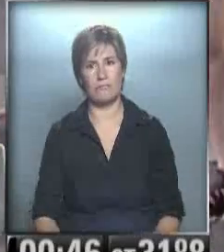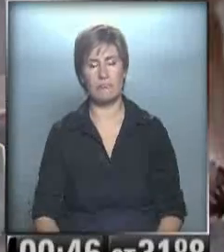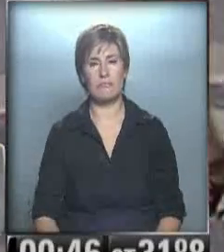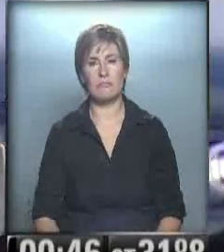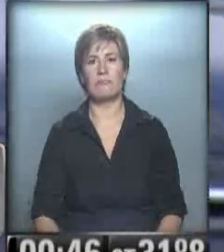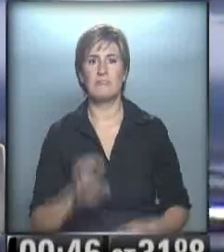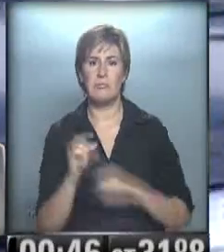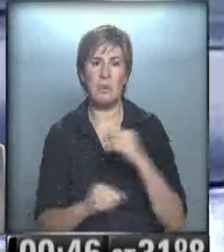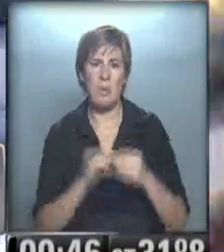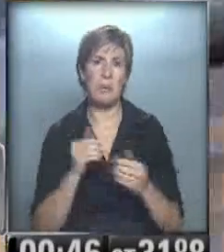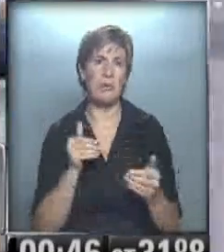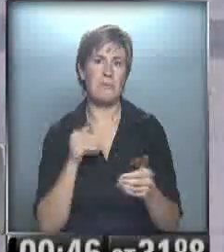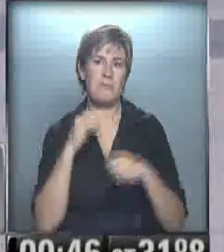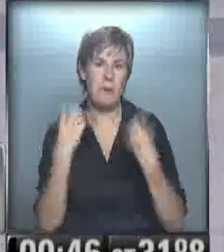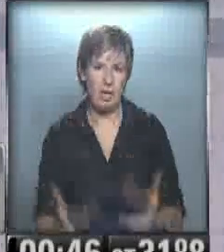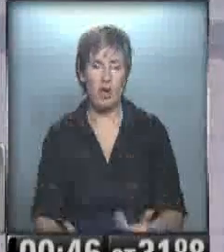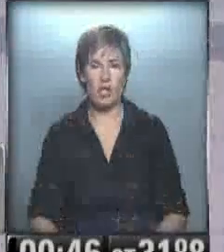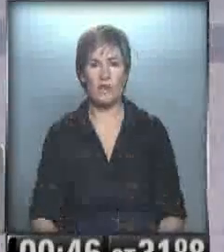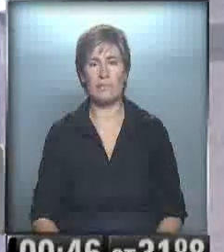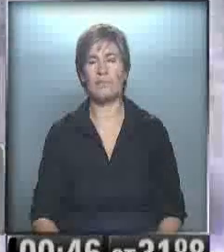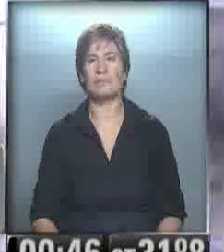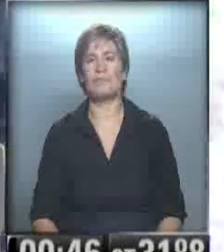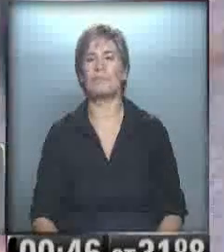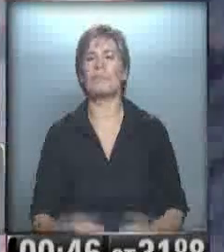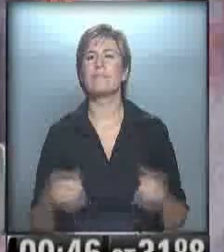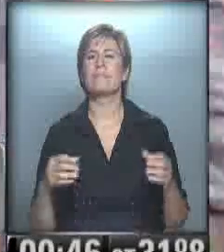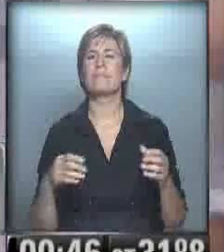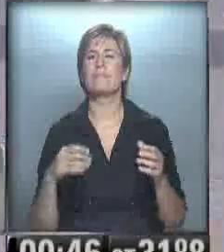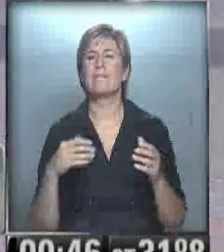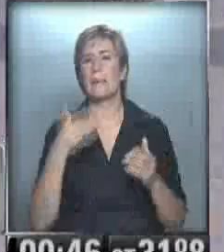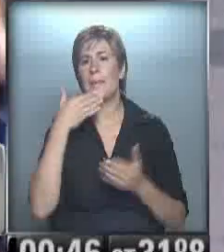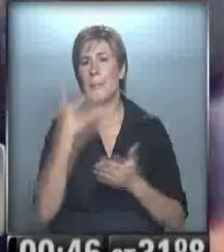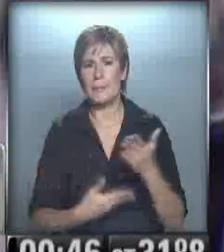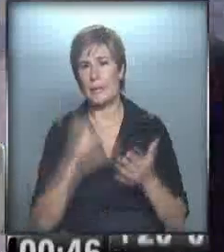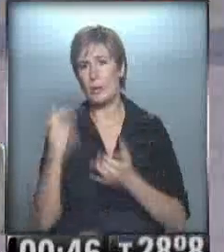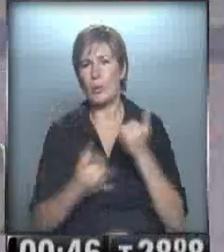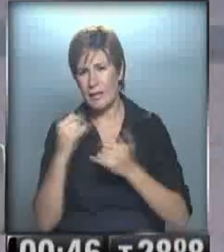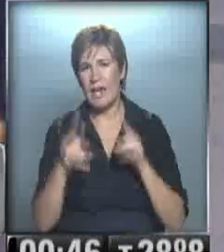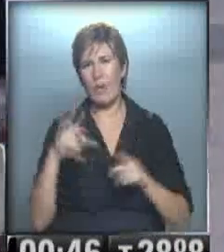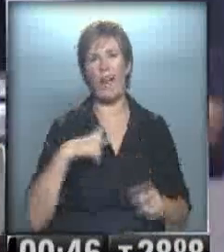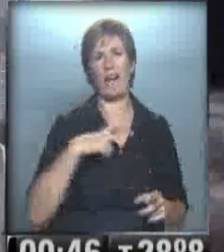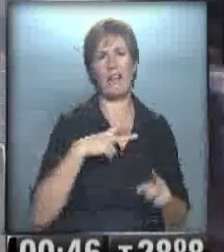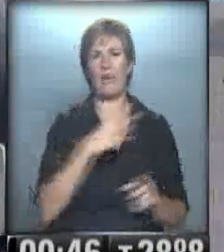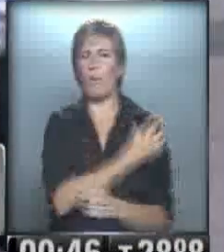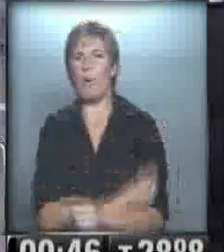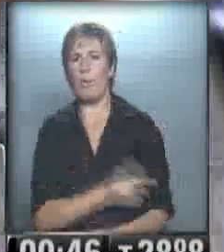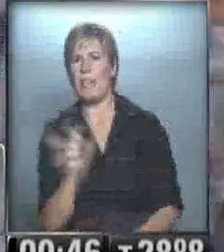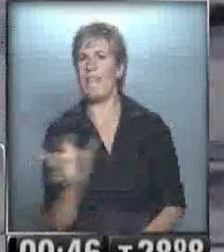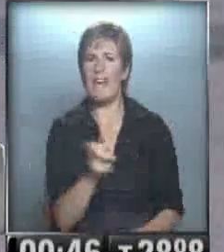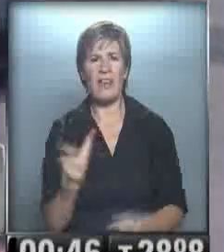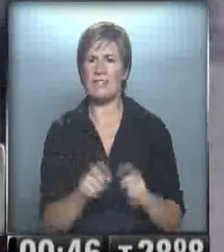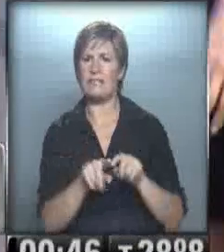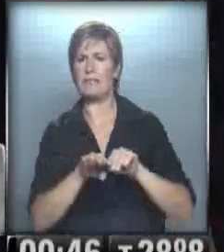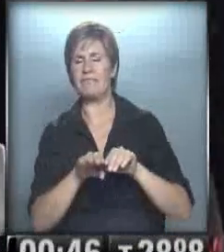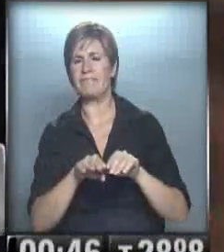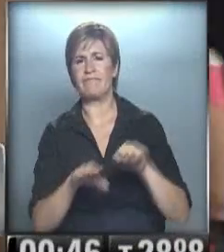están reduciendo. El escrito se llama Gobernar para las élites, secuestro doméstico y desigualdad económica. Detalla